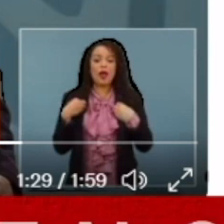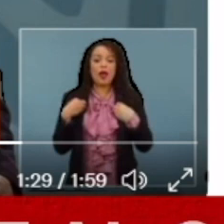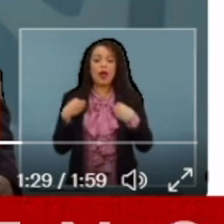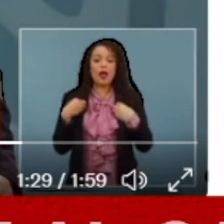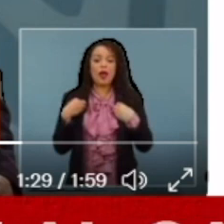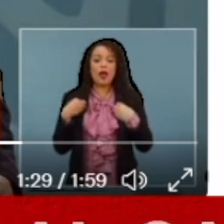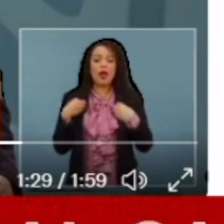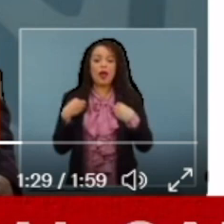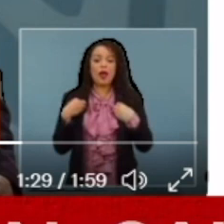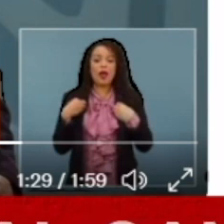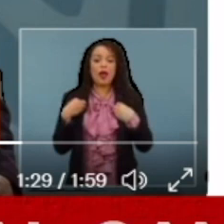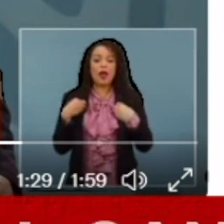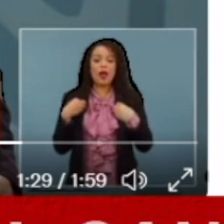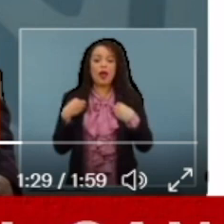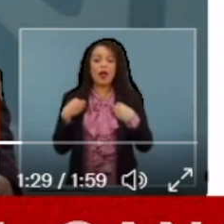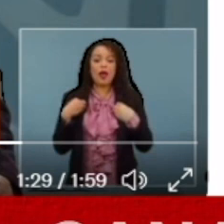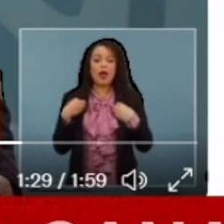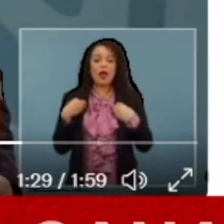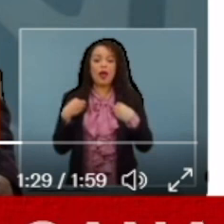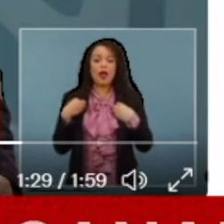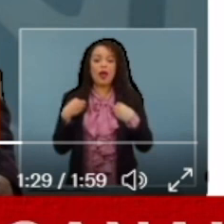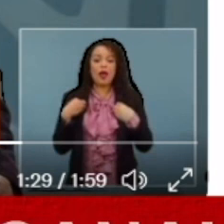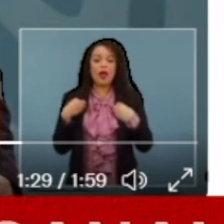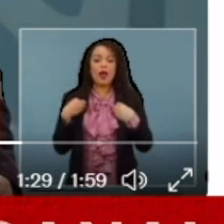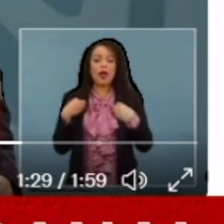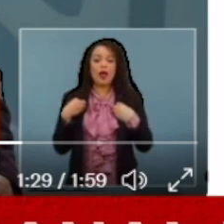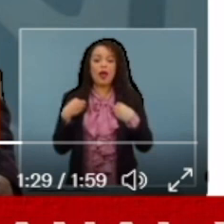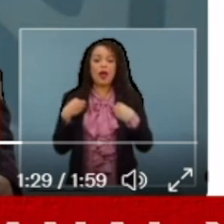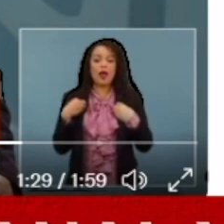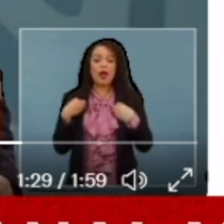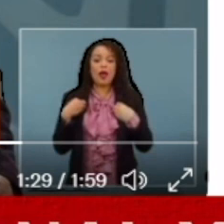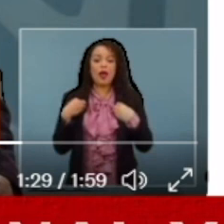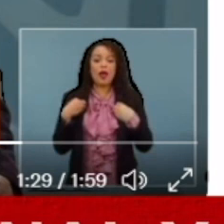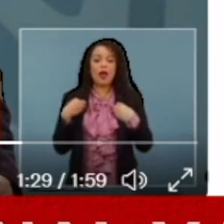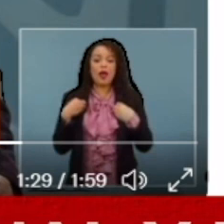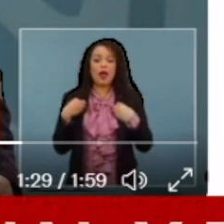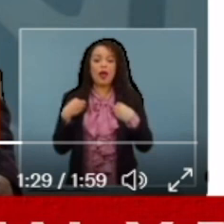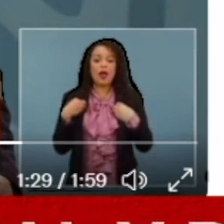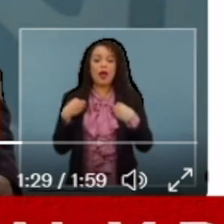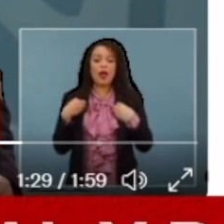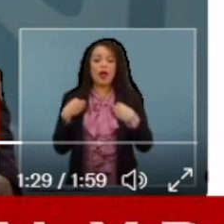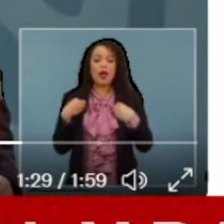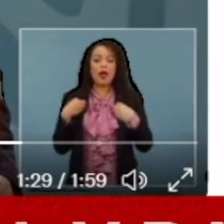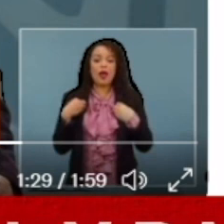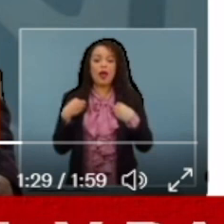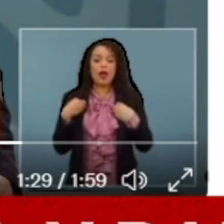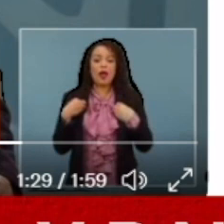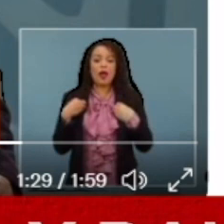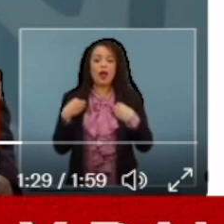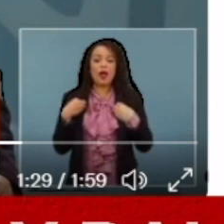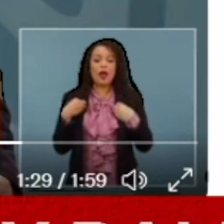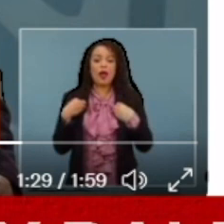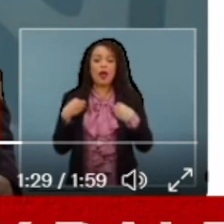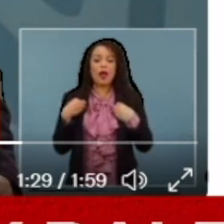dan riquezas, se dan lujos, andan en carro chingones, se compran ahí su boda, con 300 invitados, en fin, ¿no?